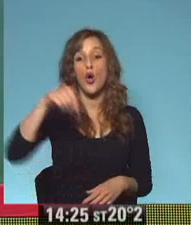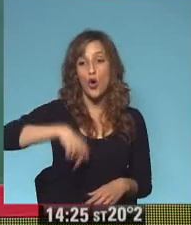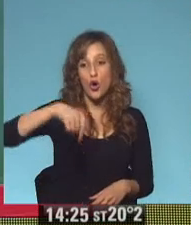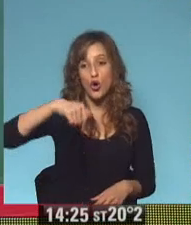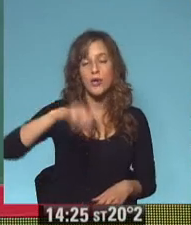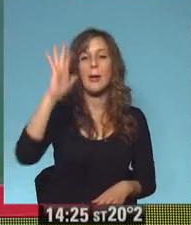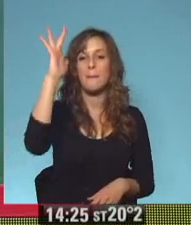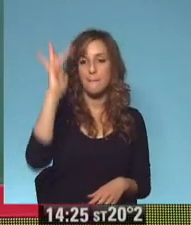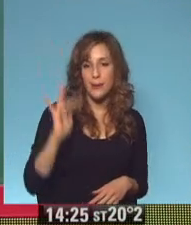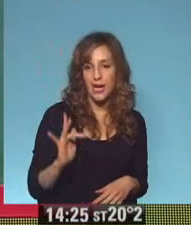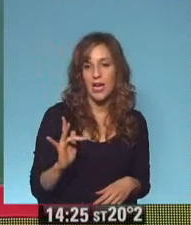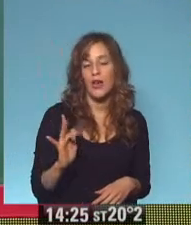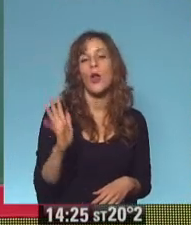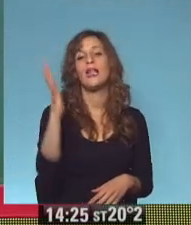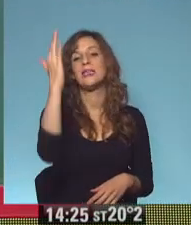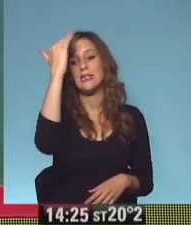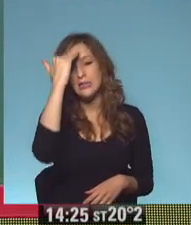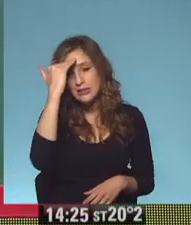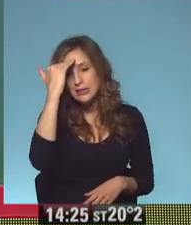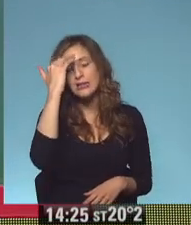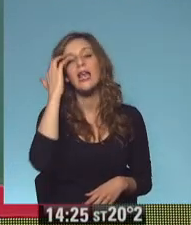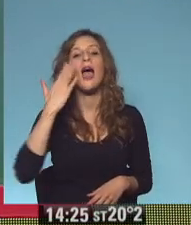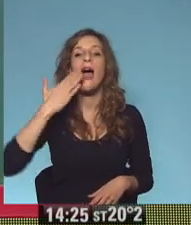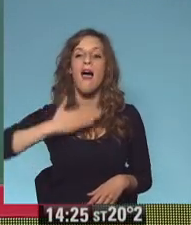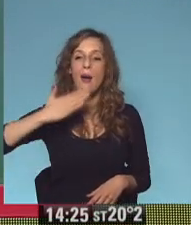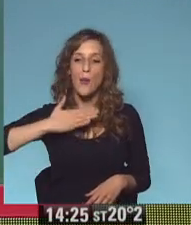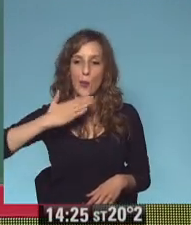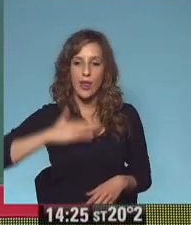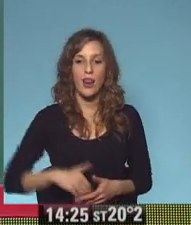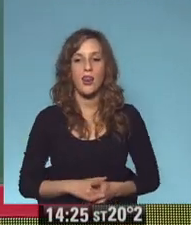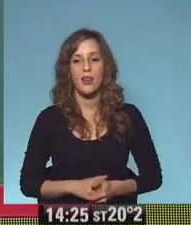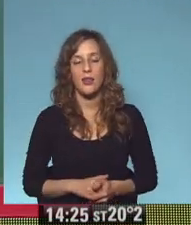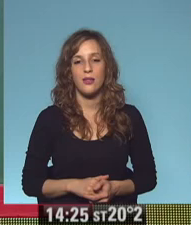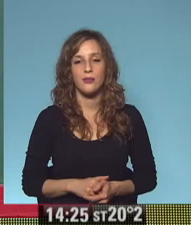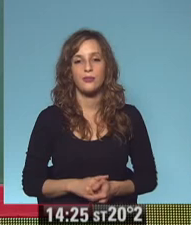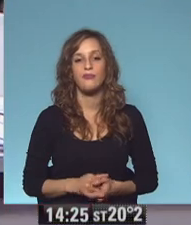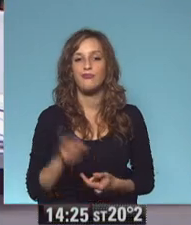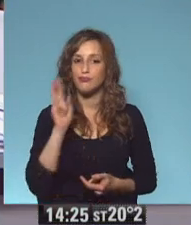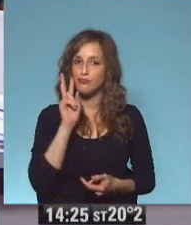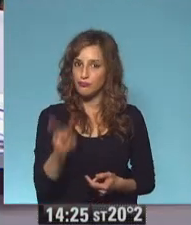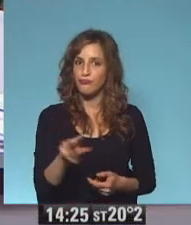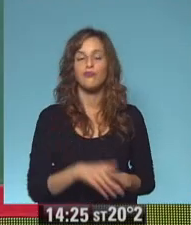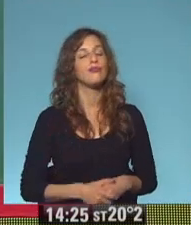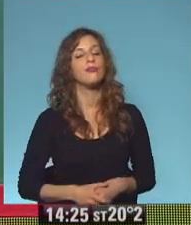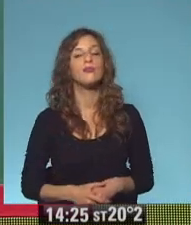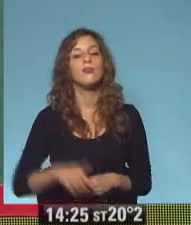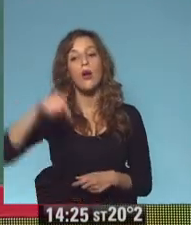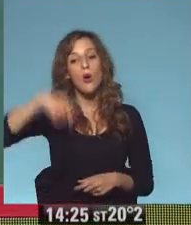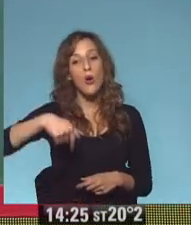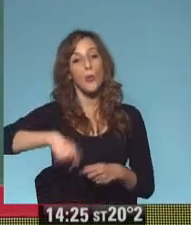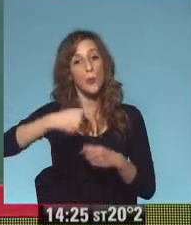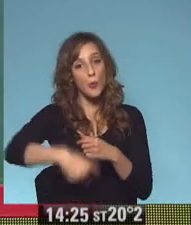Miércoles 15 de abril. Un saludo para todos los mercurianos que nos están mirando desde sus casas, mercurias. Y vamos a trabajar